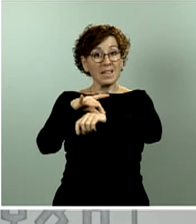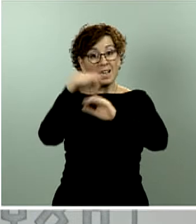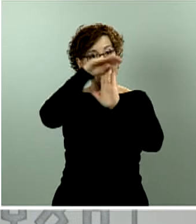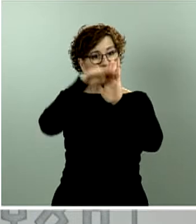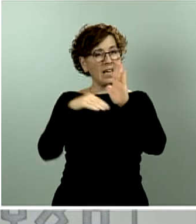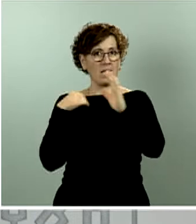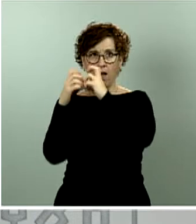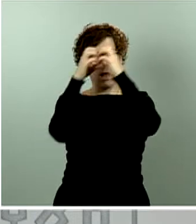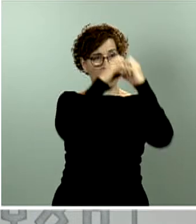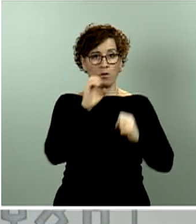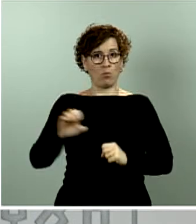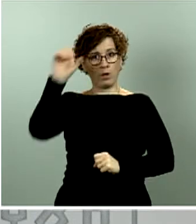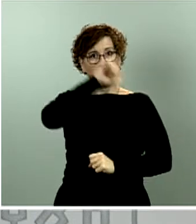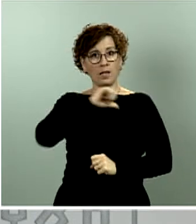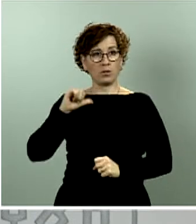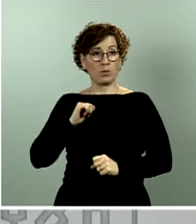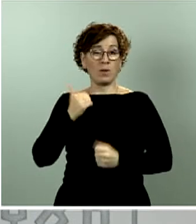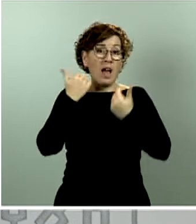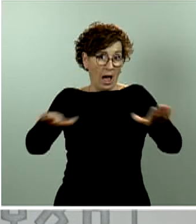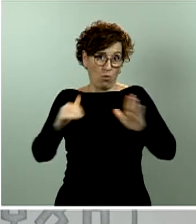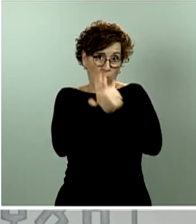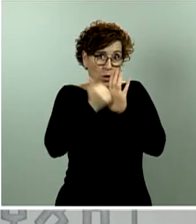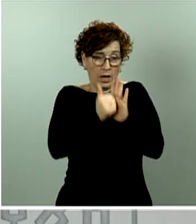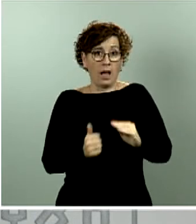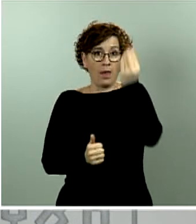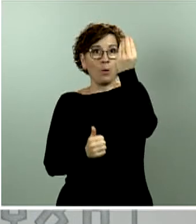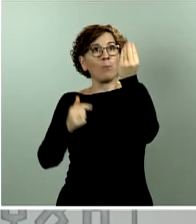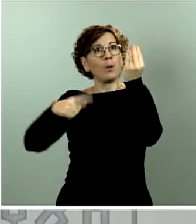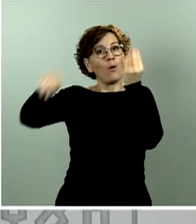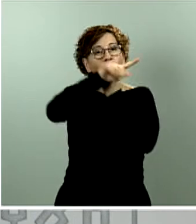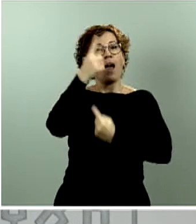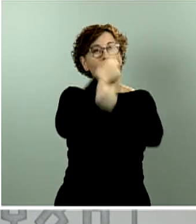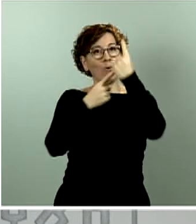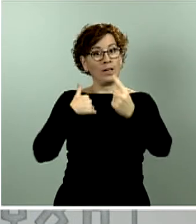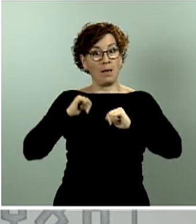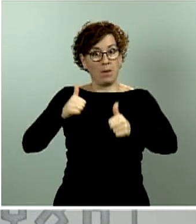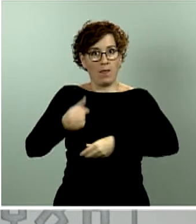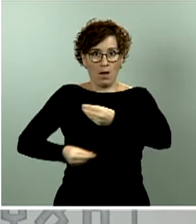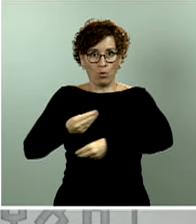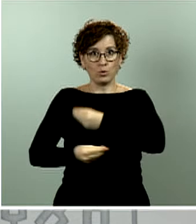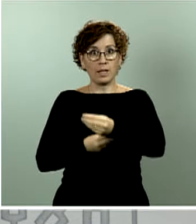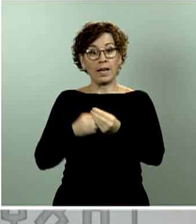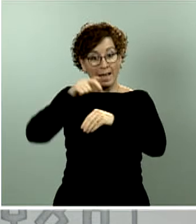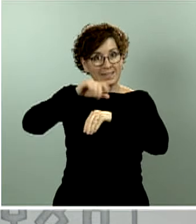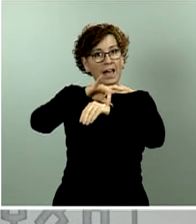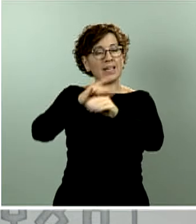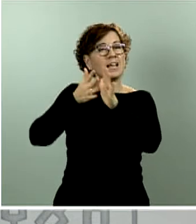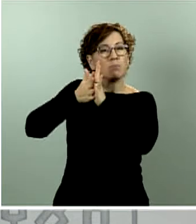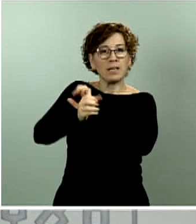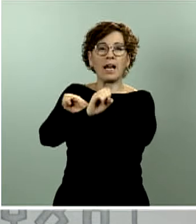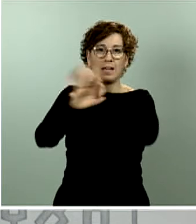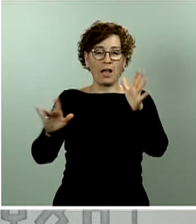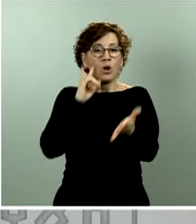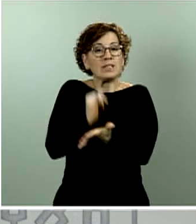aunque todavía esté en borrador, están estableciendo este tipo de estrategias, será la que defina cómo se deben de utilizar estos test. Hasta el